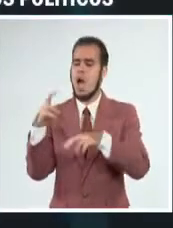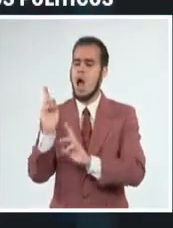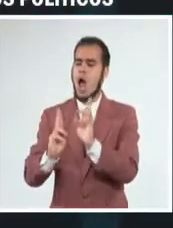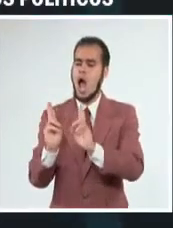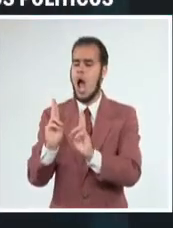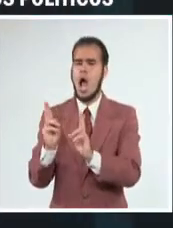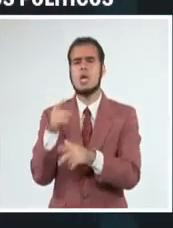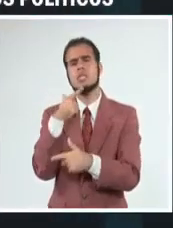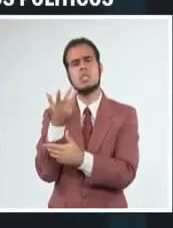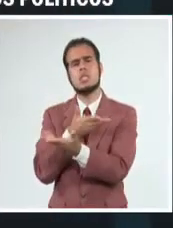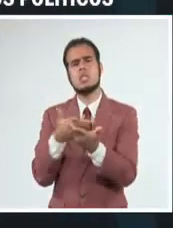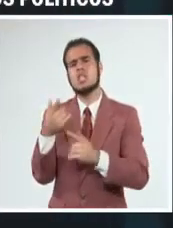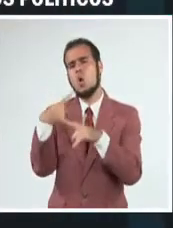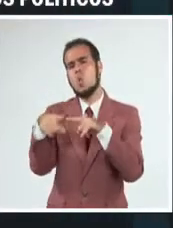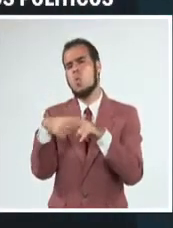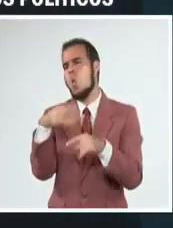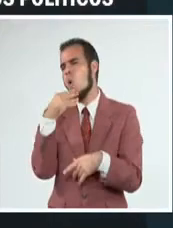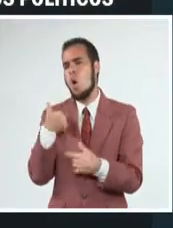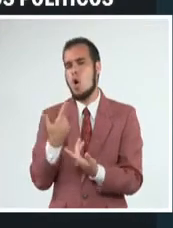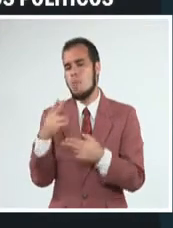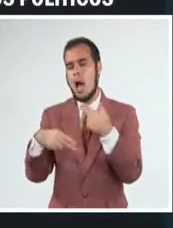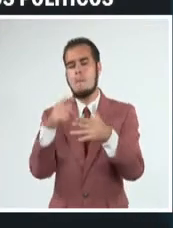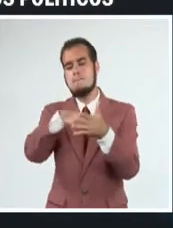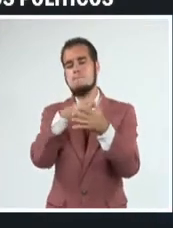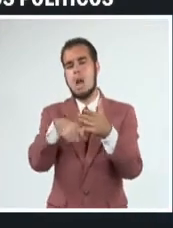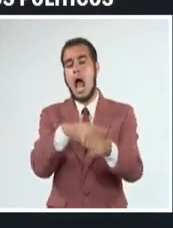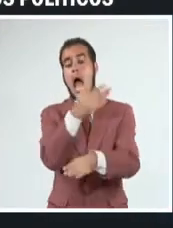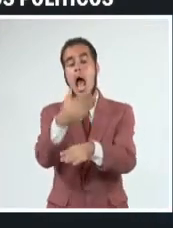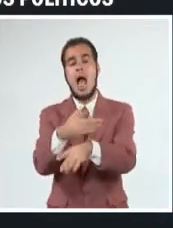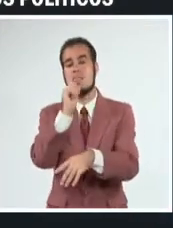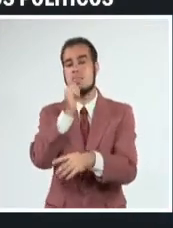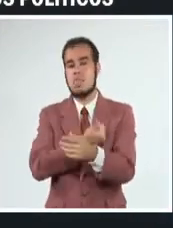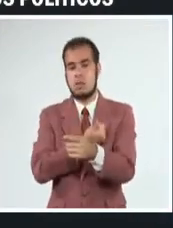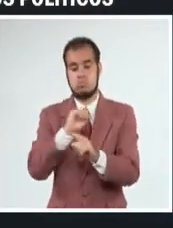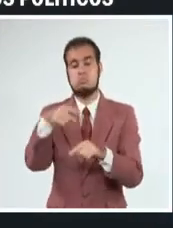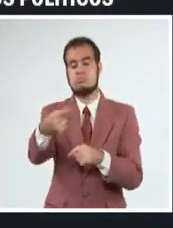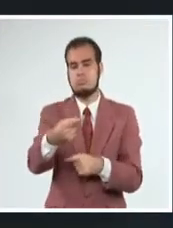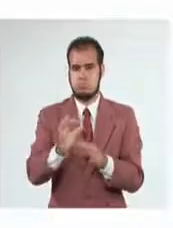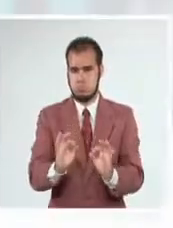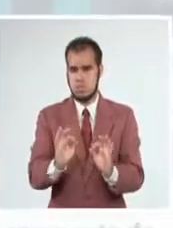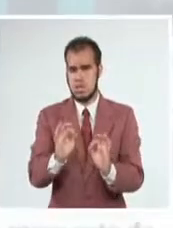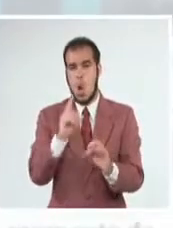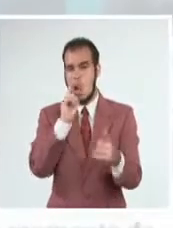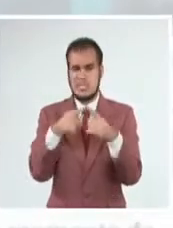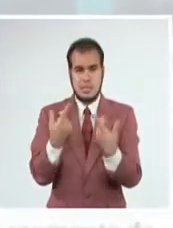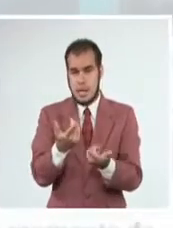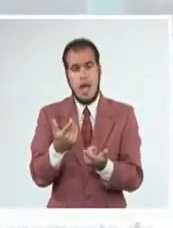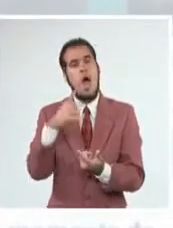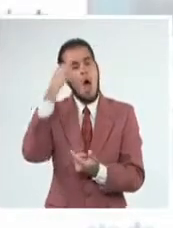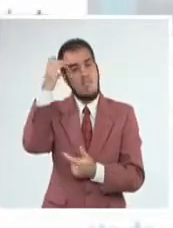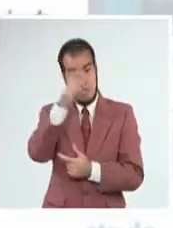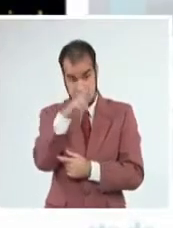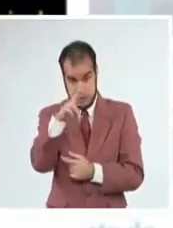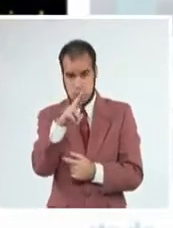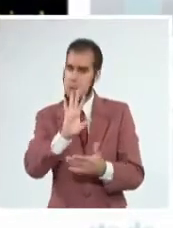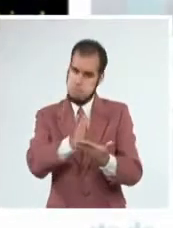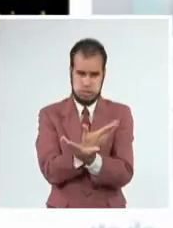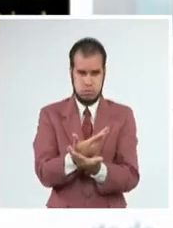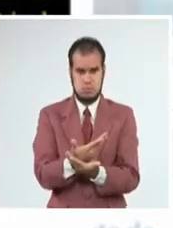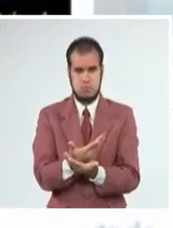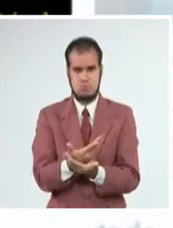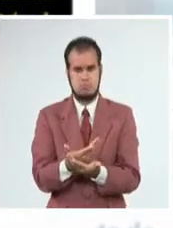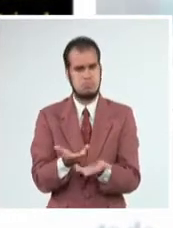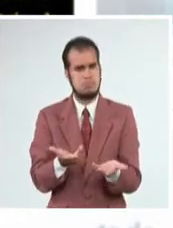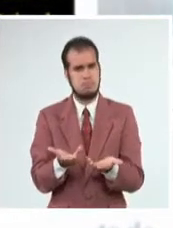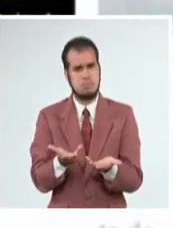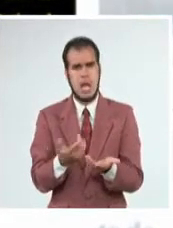las acciones a desarrollar hasta diciembre próximo, a fin de desestabilizar al gobierno. La realización de acciones de